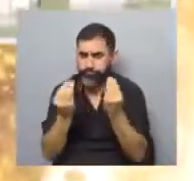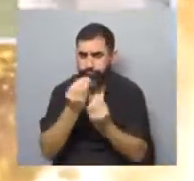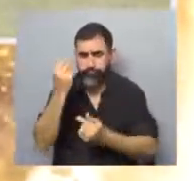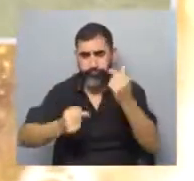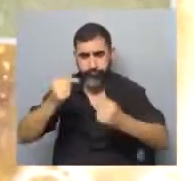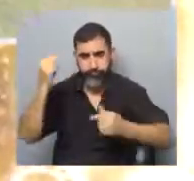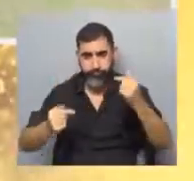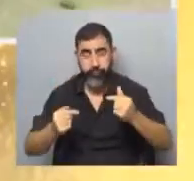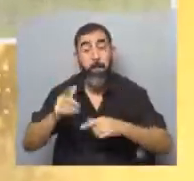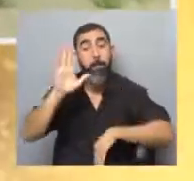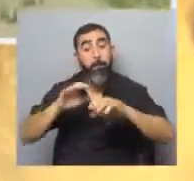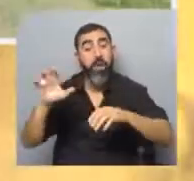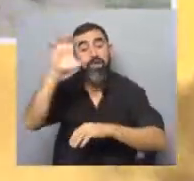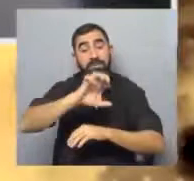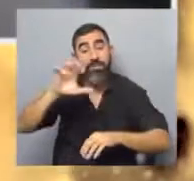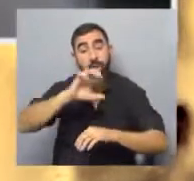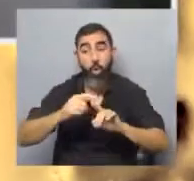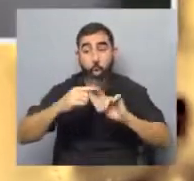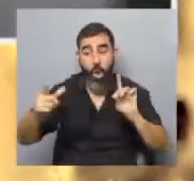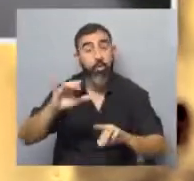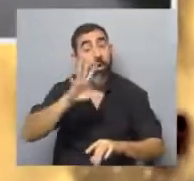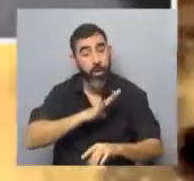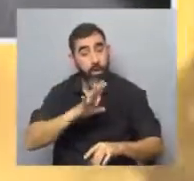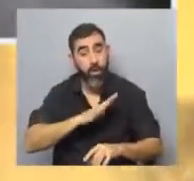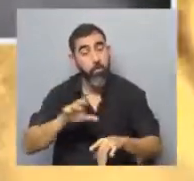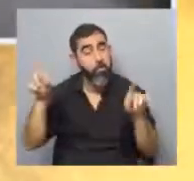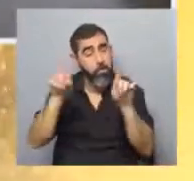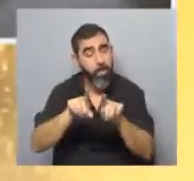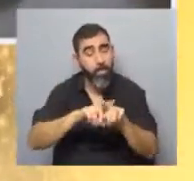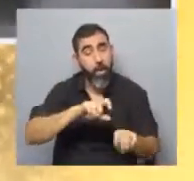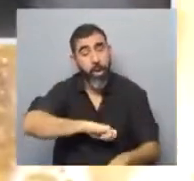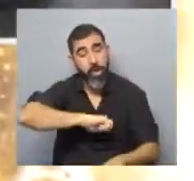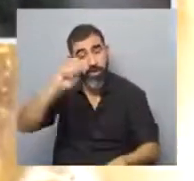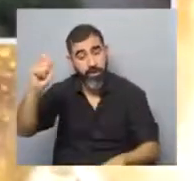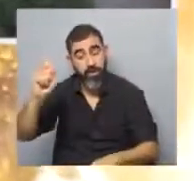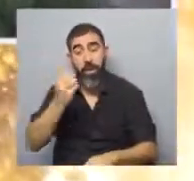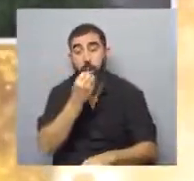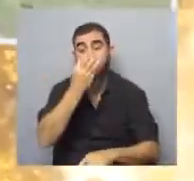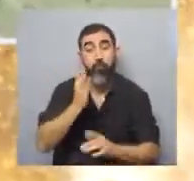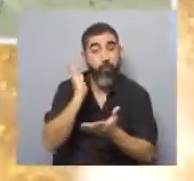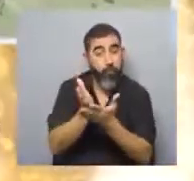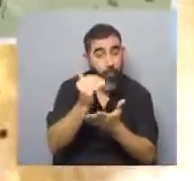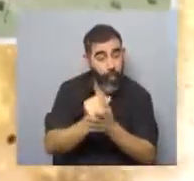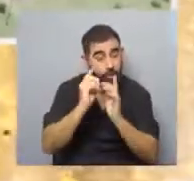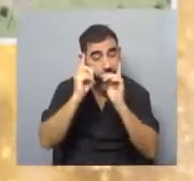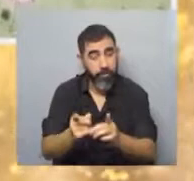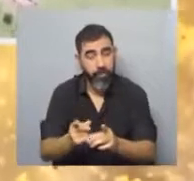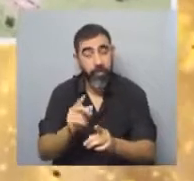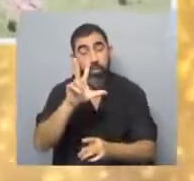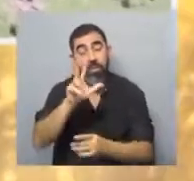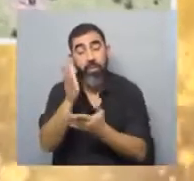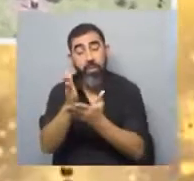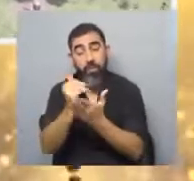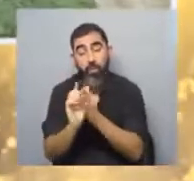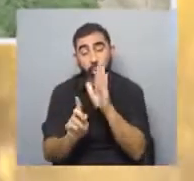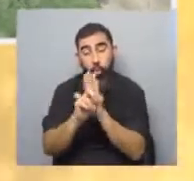En especial Cerro Largo, que me preguntabas, pero le pasa lo mismo a La Valleja, a Flores, a los 3 departamentos